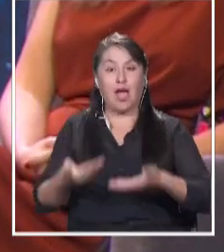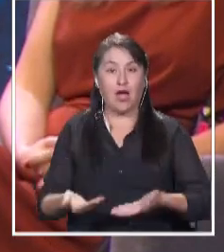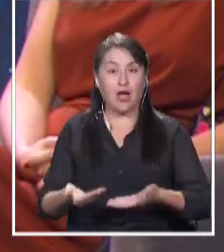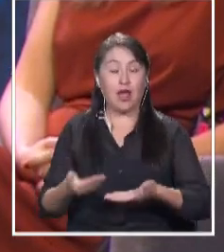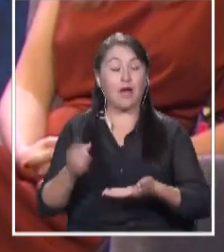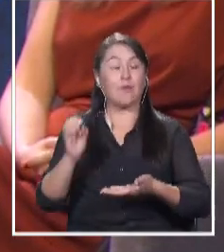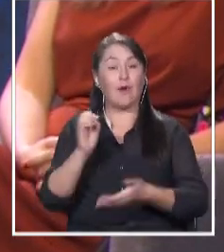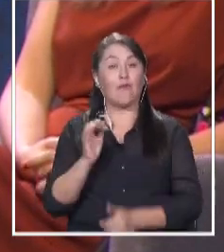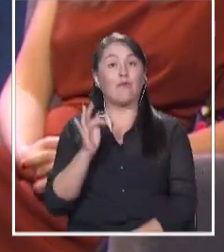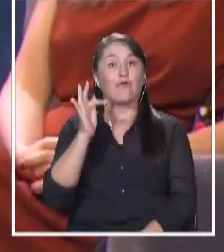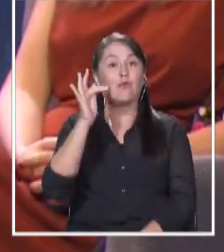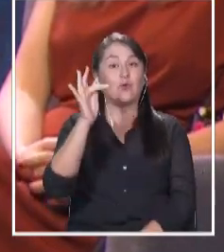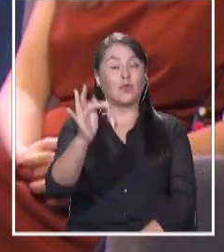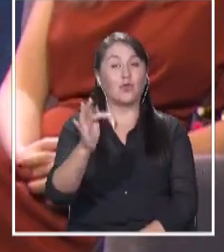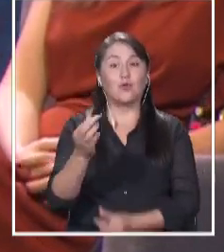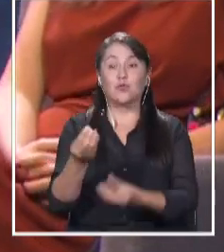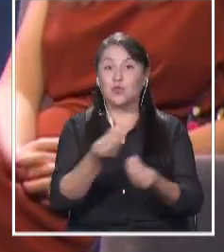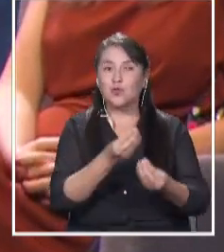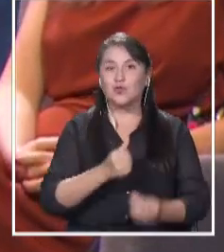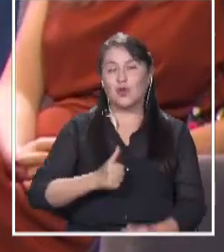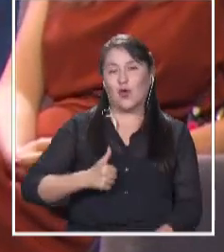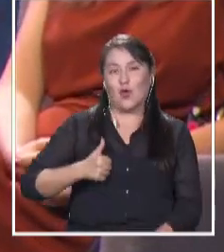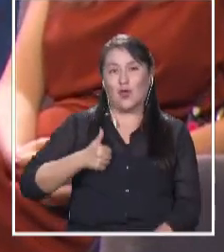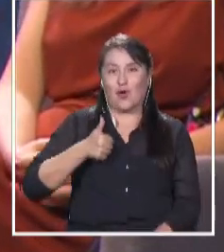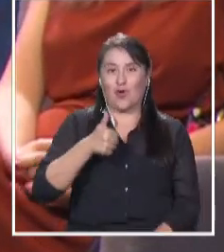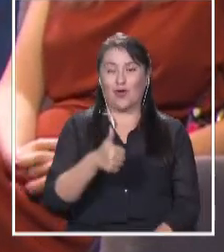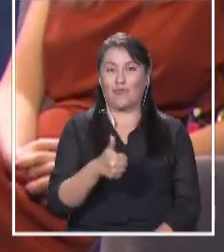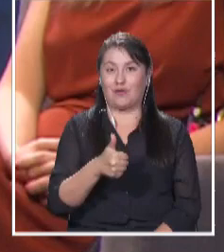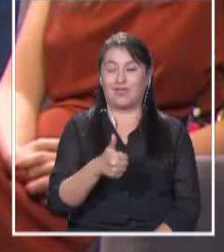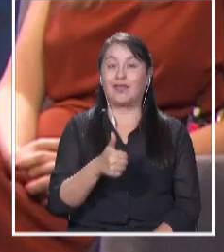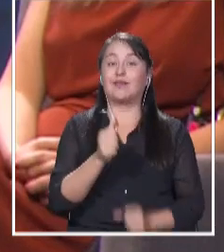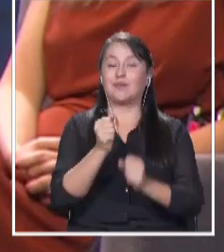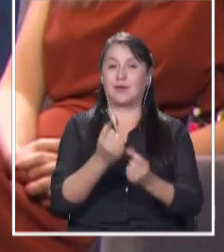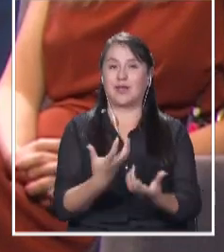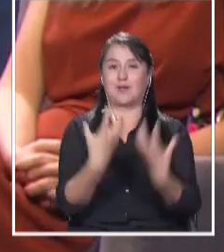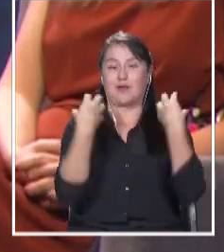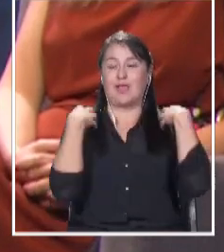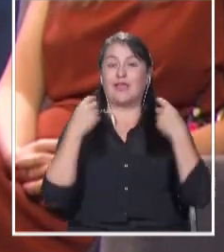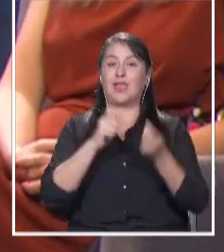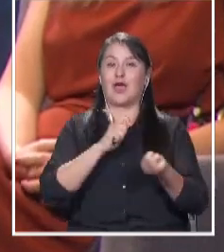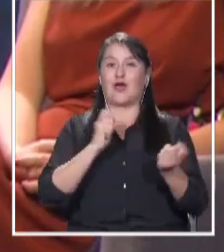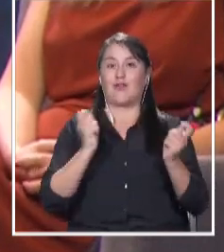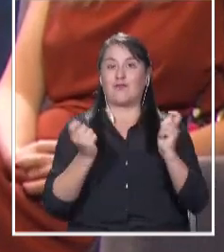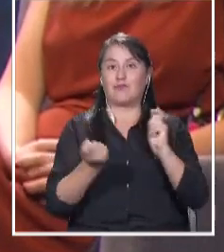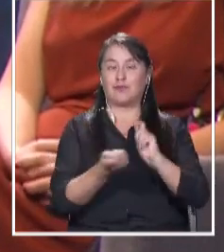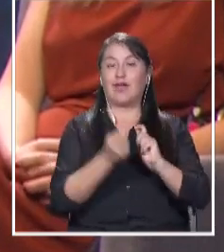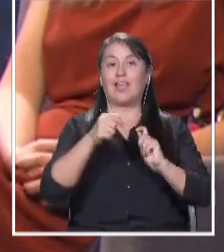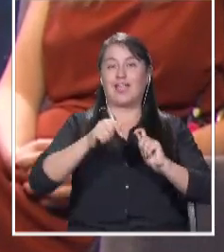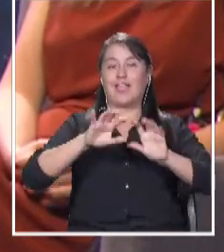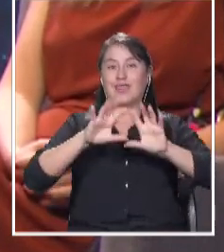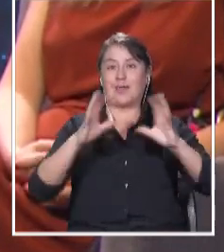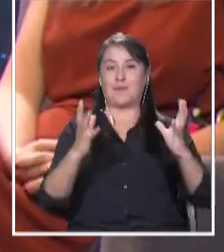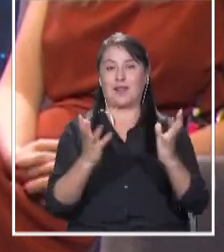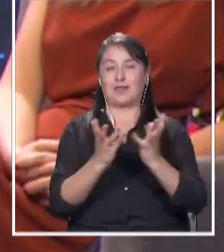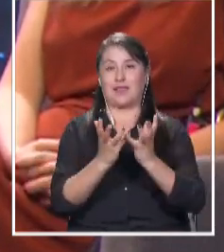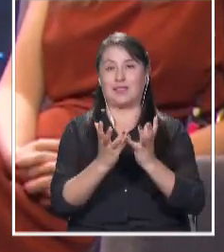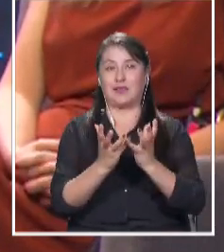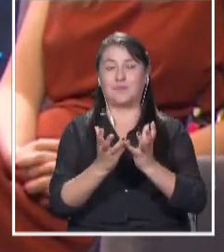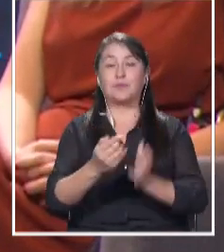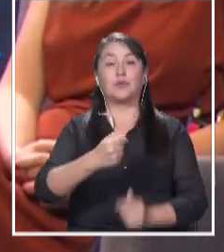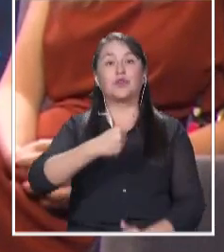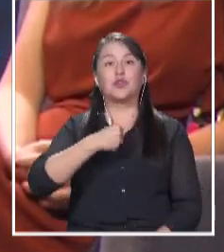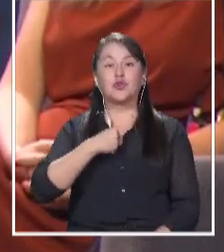van a ser, muchos de los jóvenes, que van a cambiar y seguir cambiando este planeta. Yo he tenido